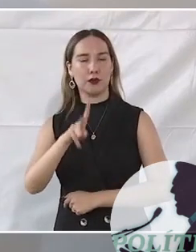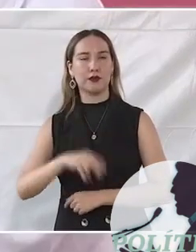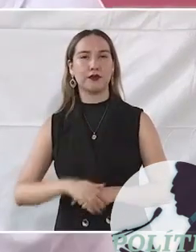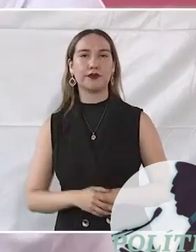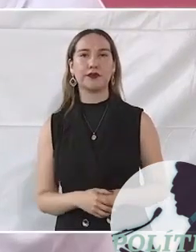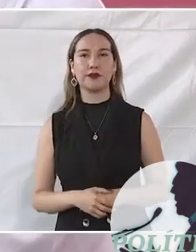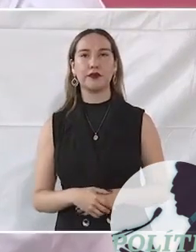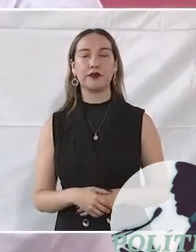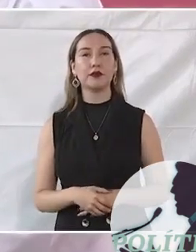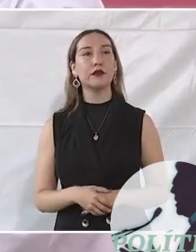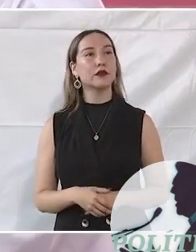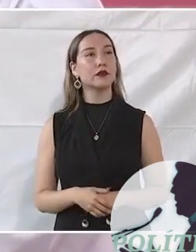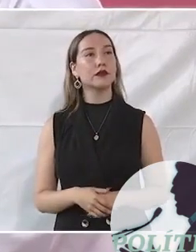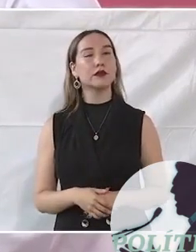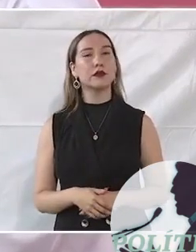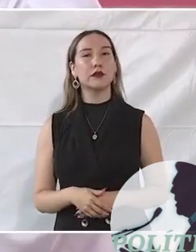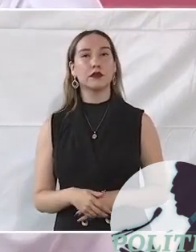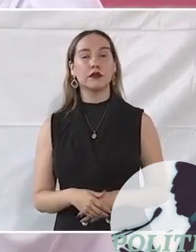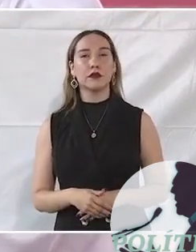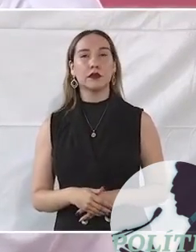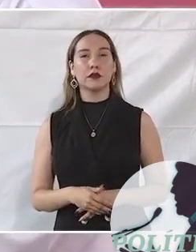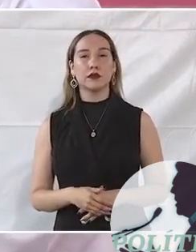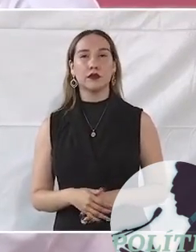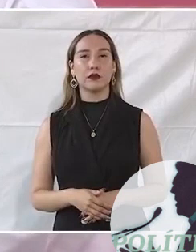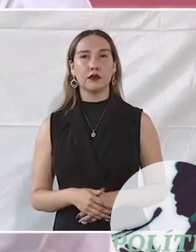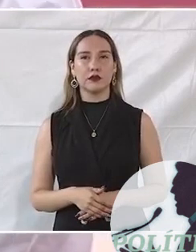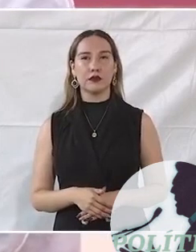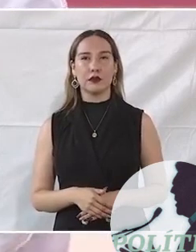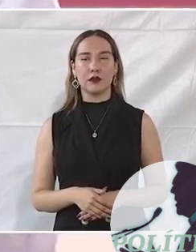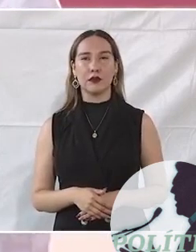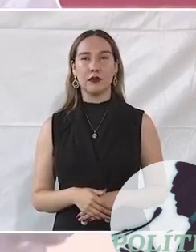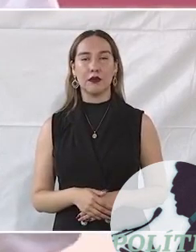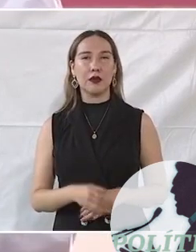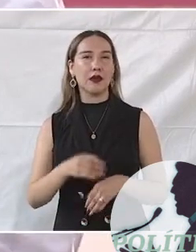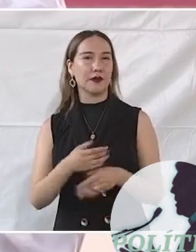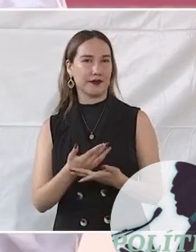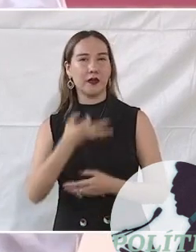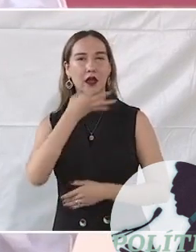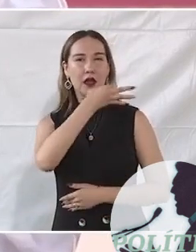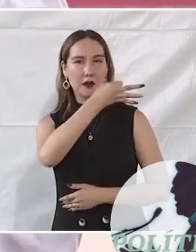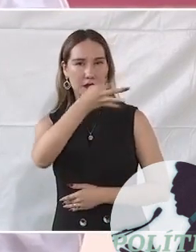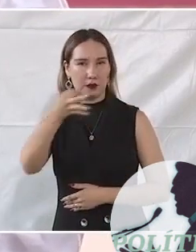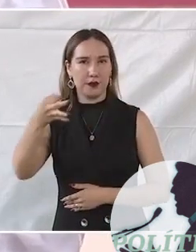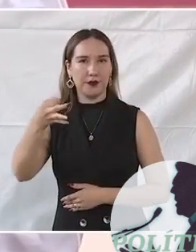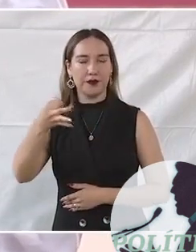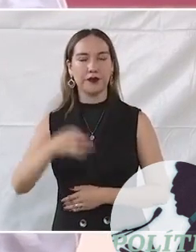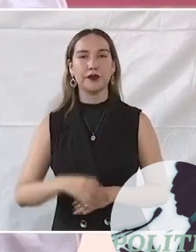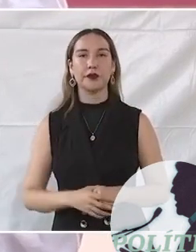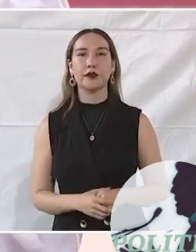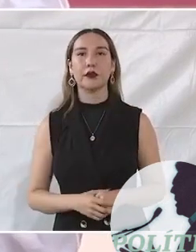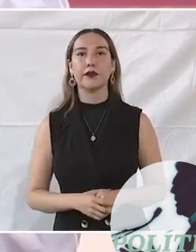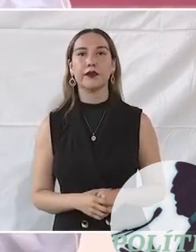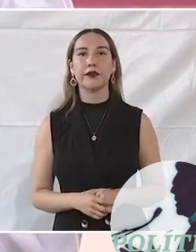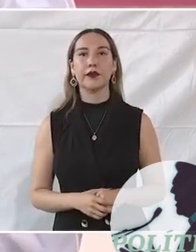Y les informo sobre dos cosas. Una, que ya hizo mención Carlos, de